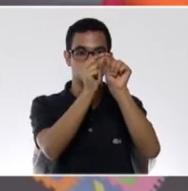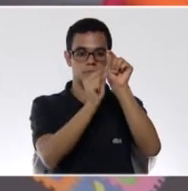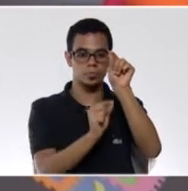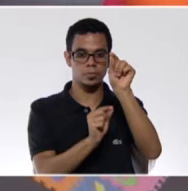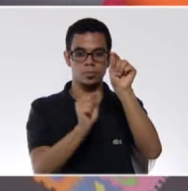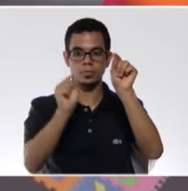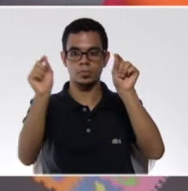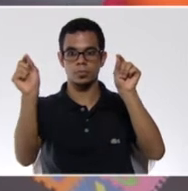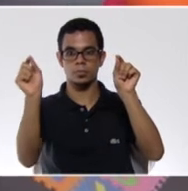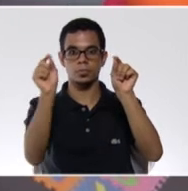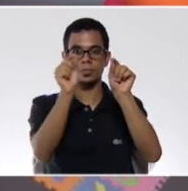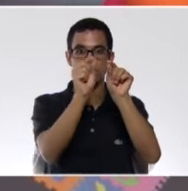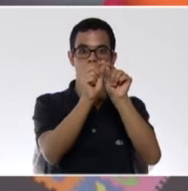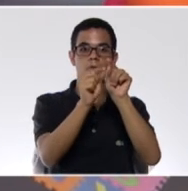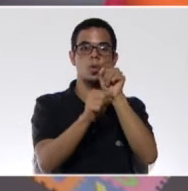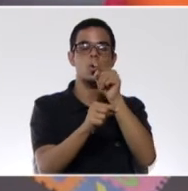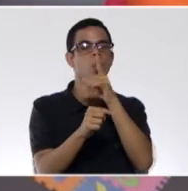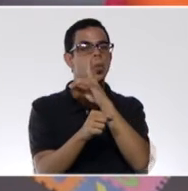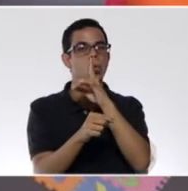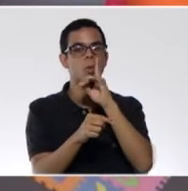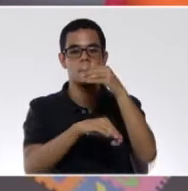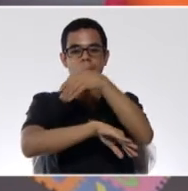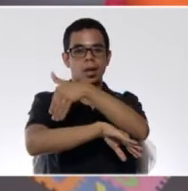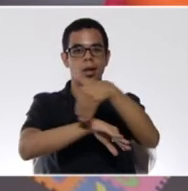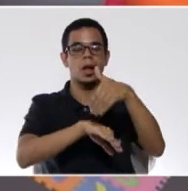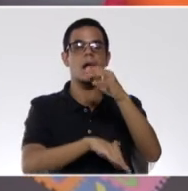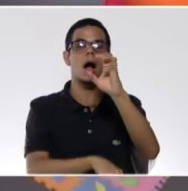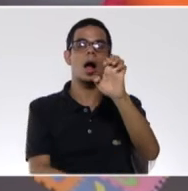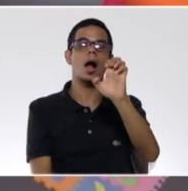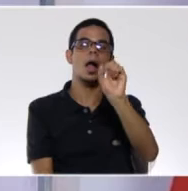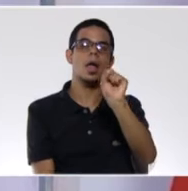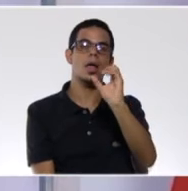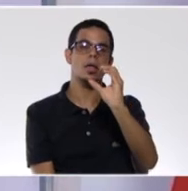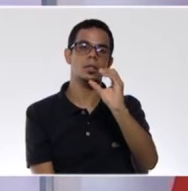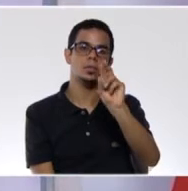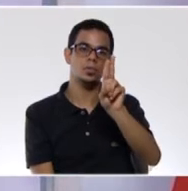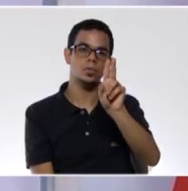mejores es con la escuadra. Entonces, vamos a dibujar un triángulo rectángulo.